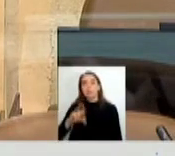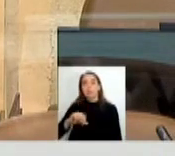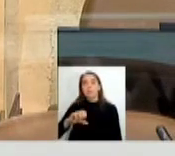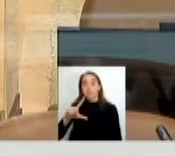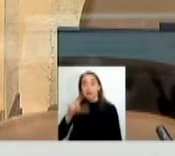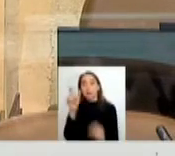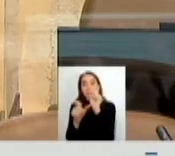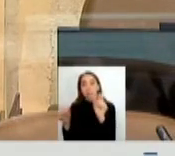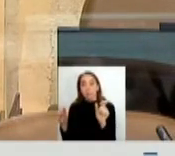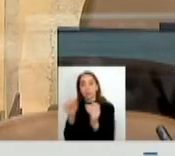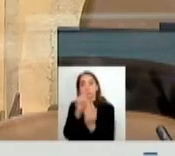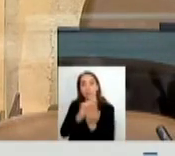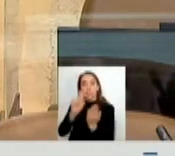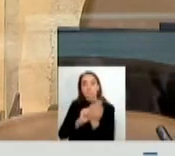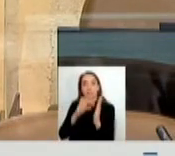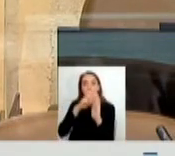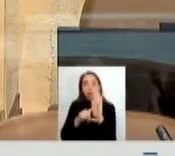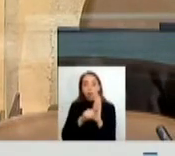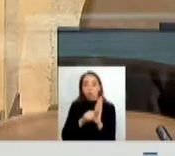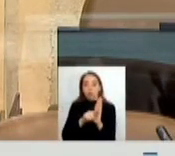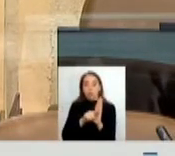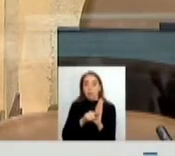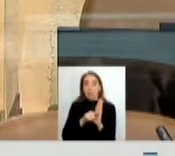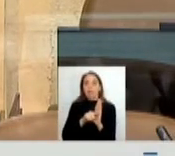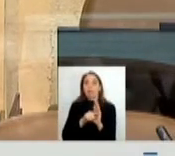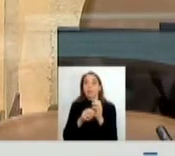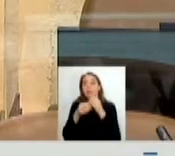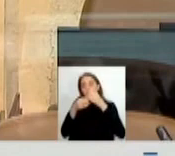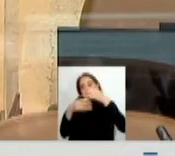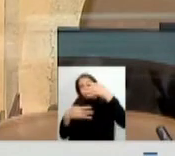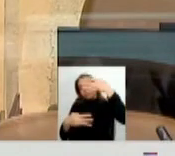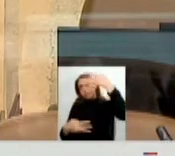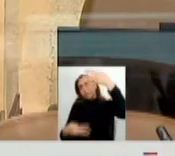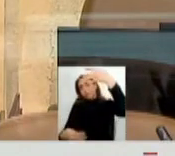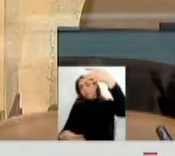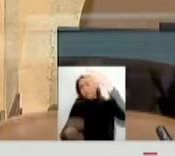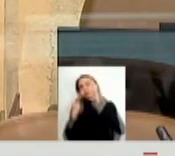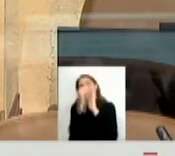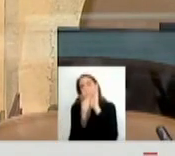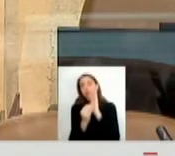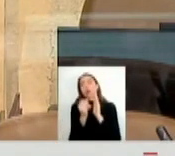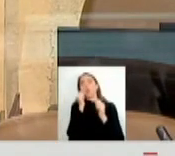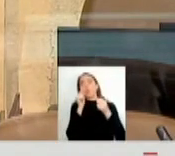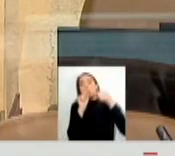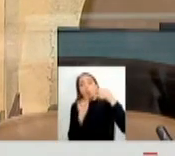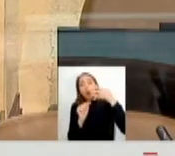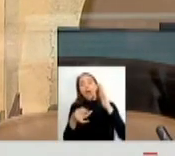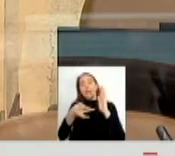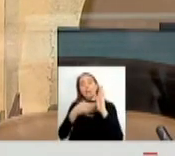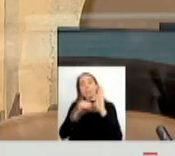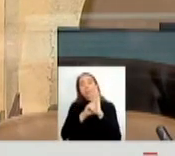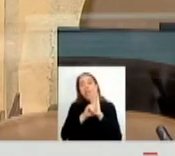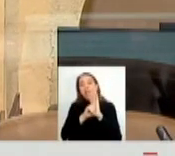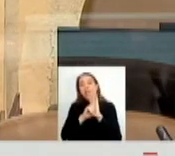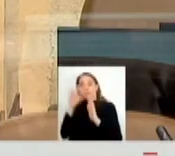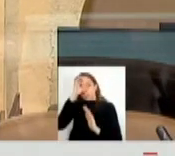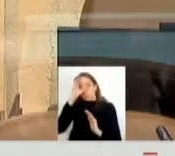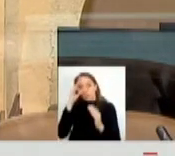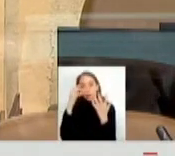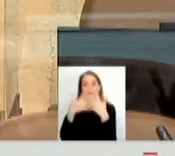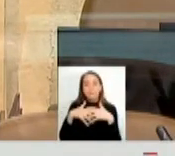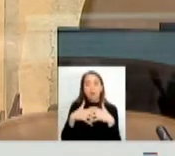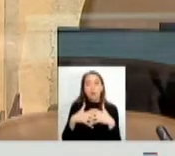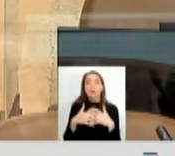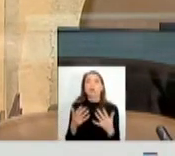norma tuvieron que ingresar un catálogo enorme de delitos en particular para buscar el mecanismo de perpetuar algo